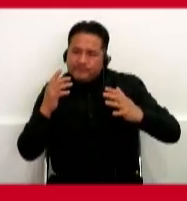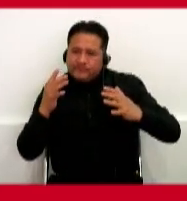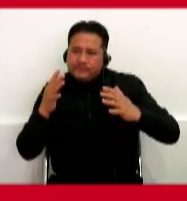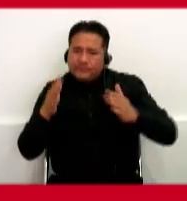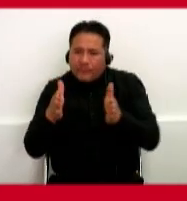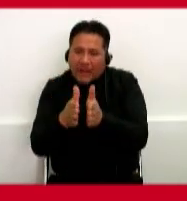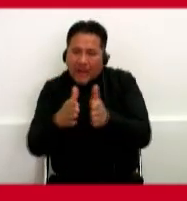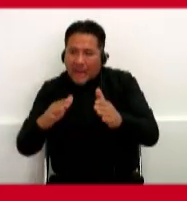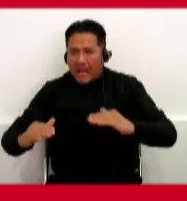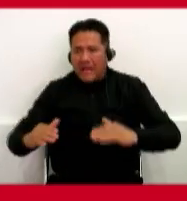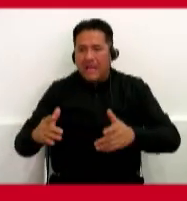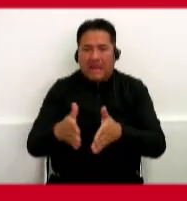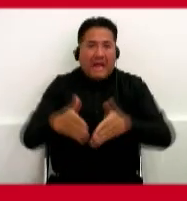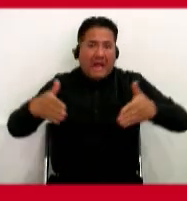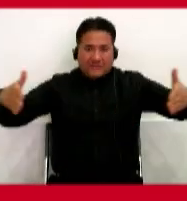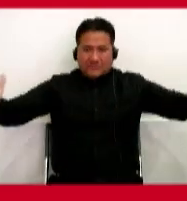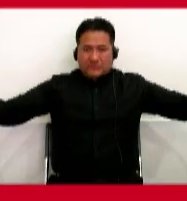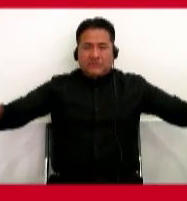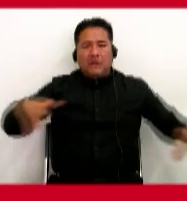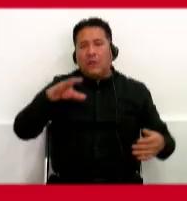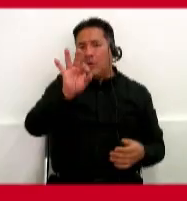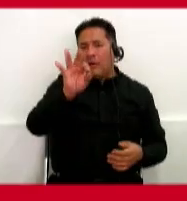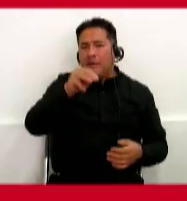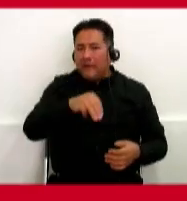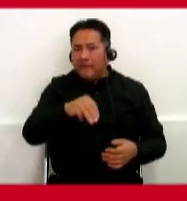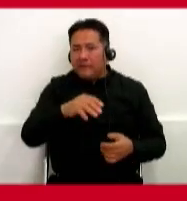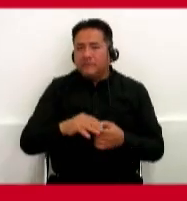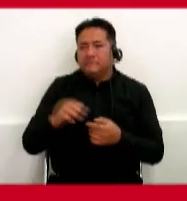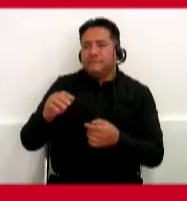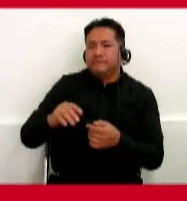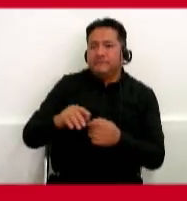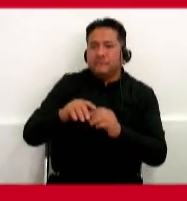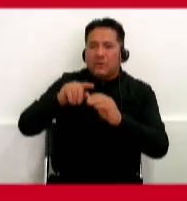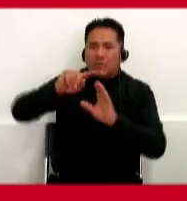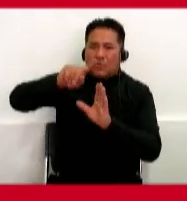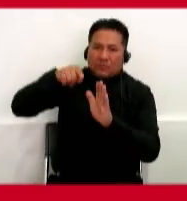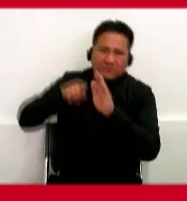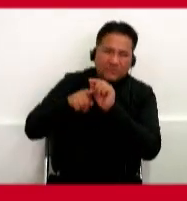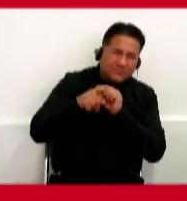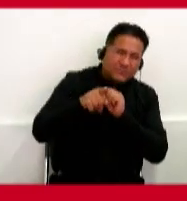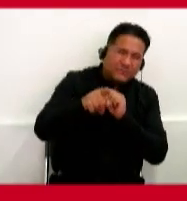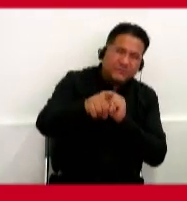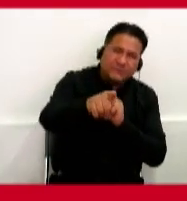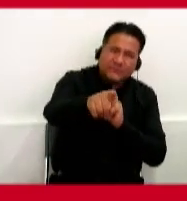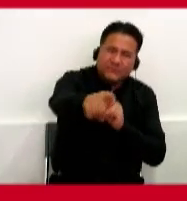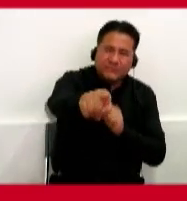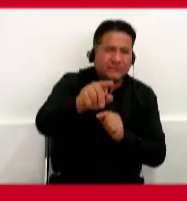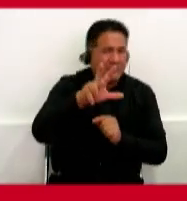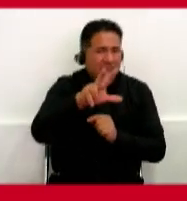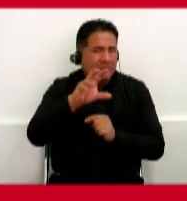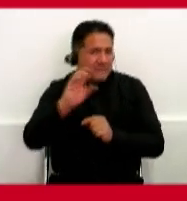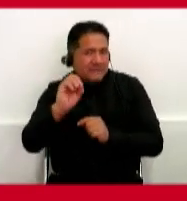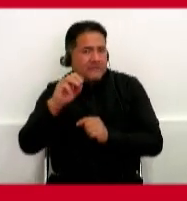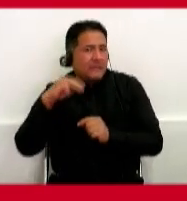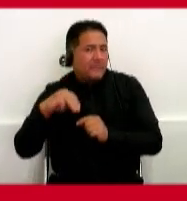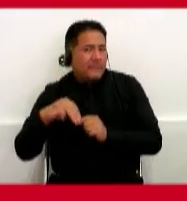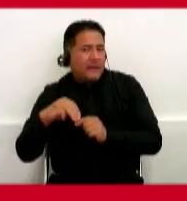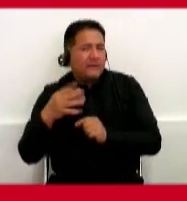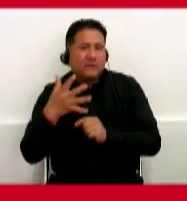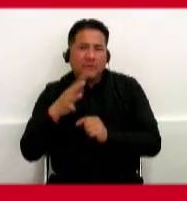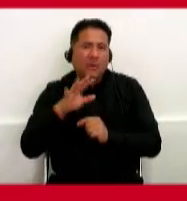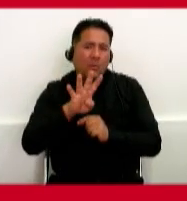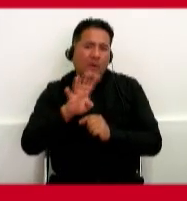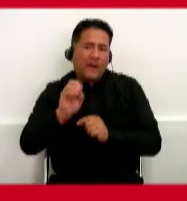9 metros y longitudes que fueron de 30 metros hasta 45 metros y